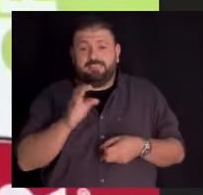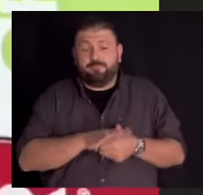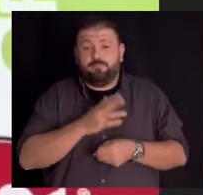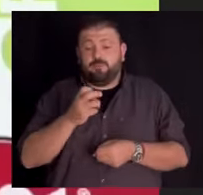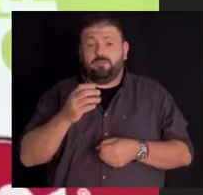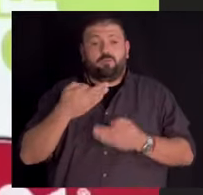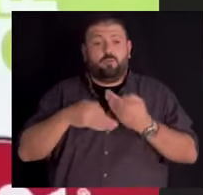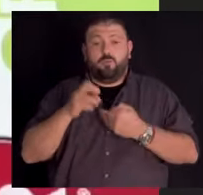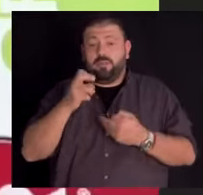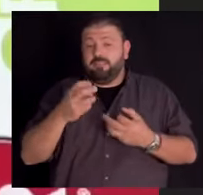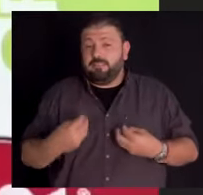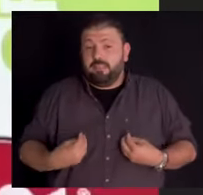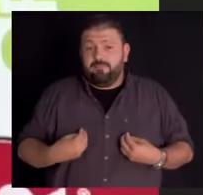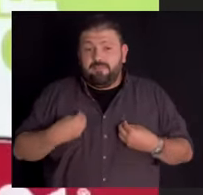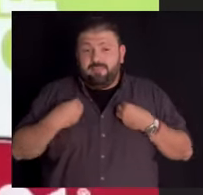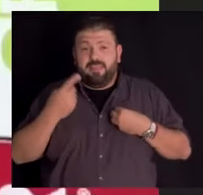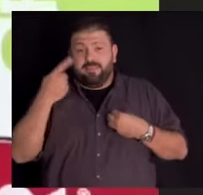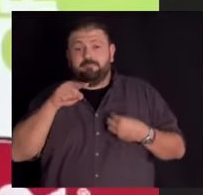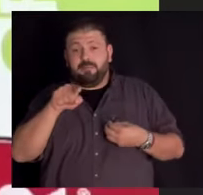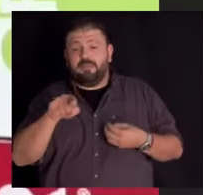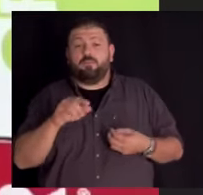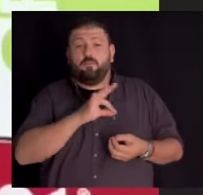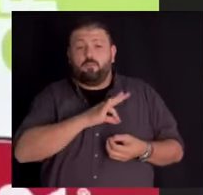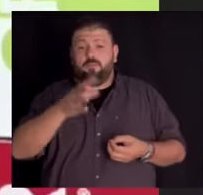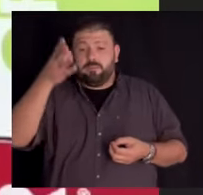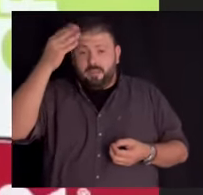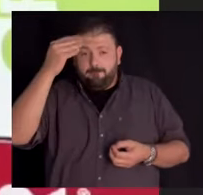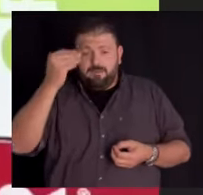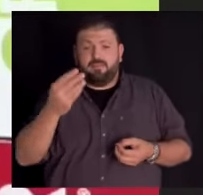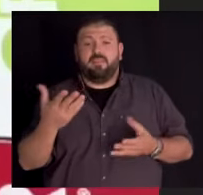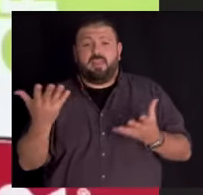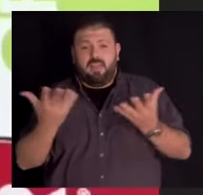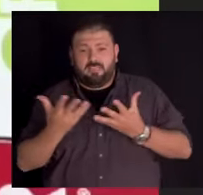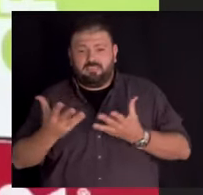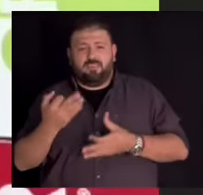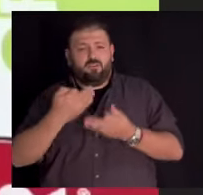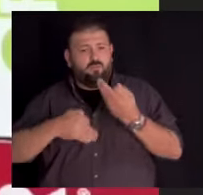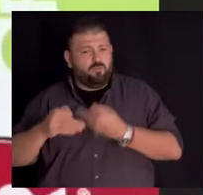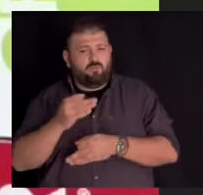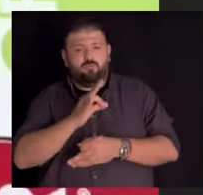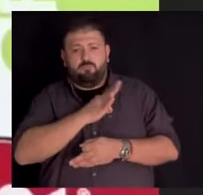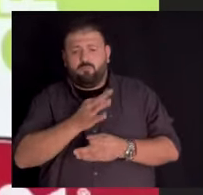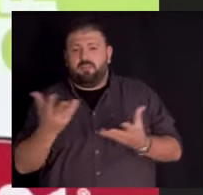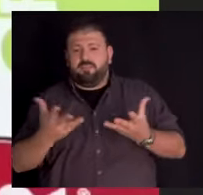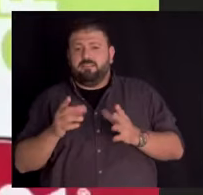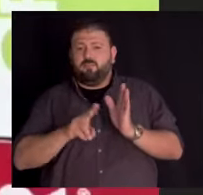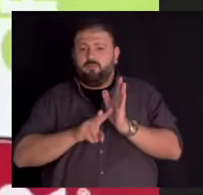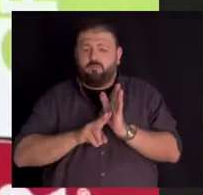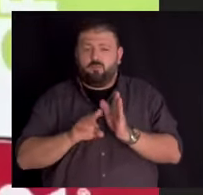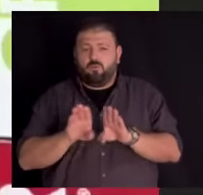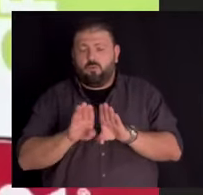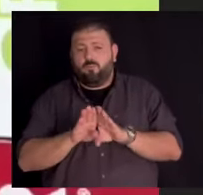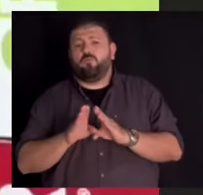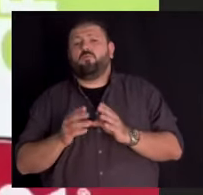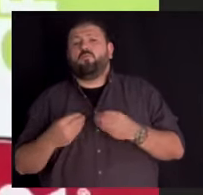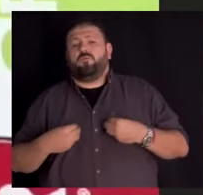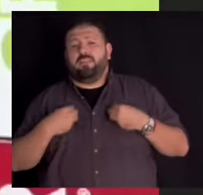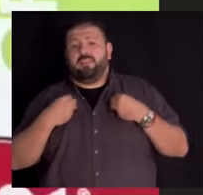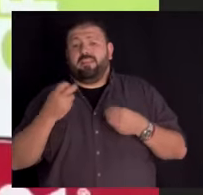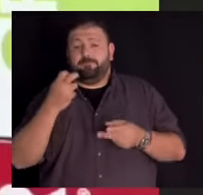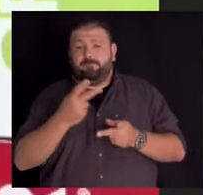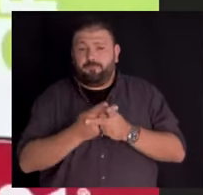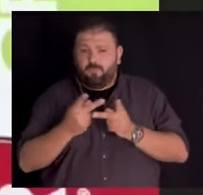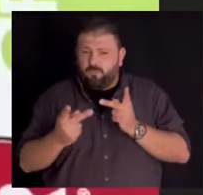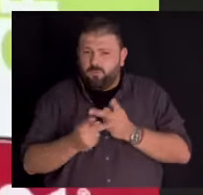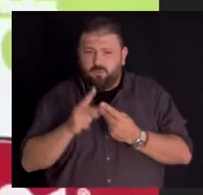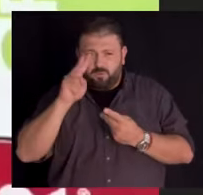problemas. Esta vida es para aprender a resolverlos, para aprender a enfrentarlos y para aprender a superarlos. Así que los productos de Unilife son